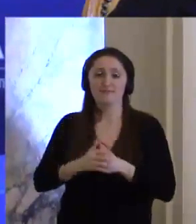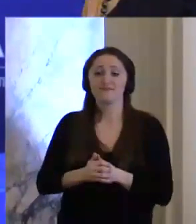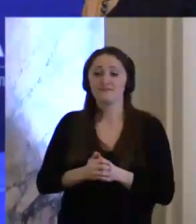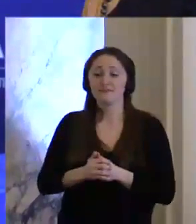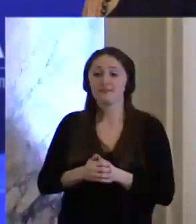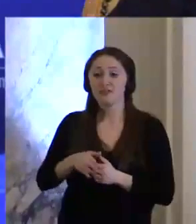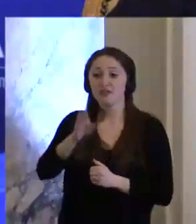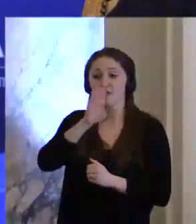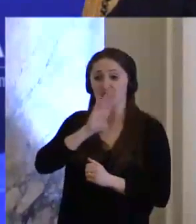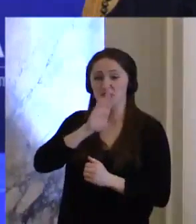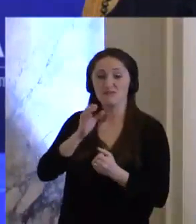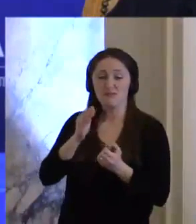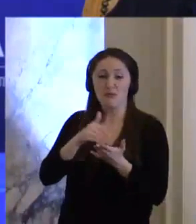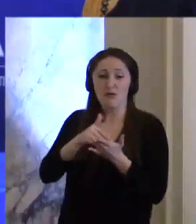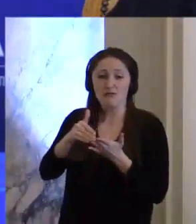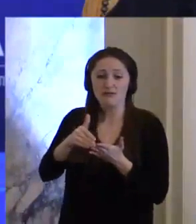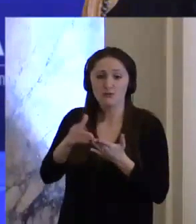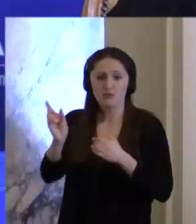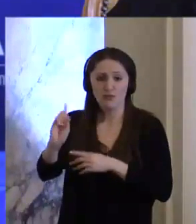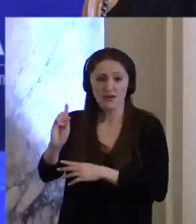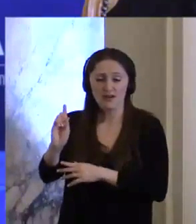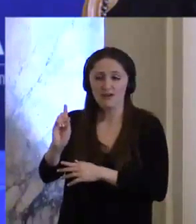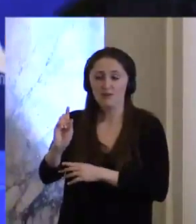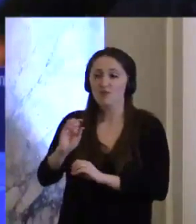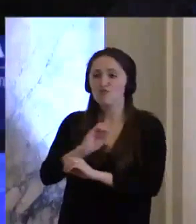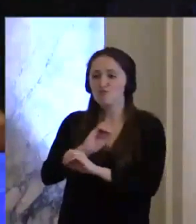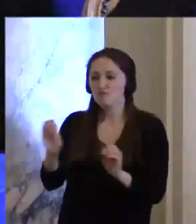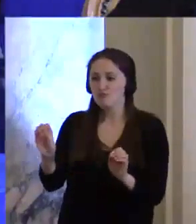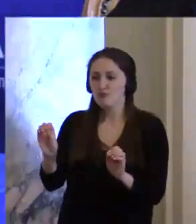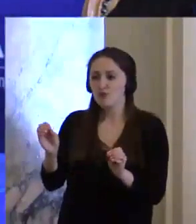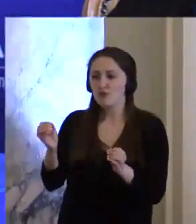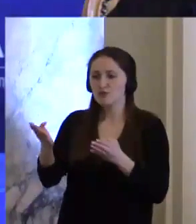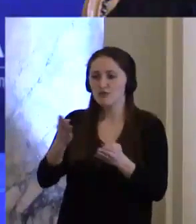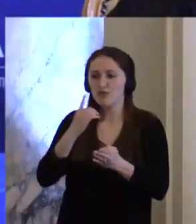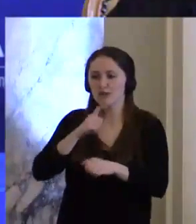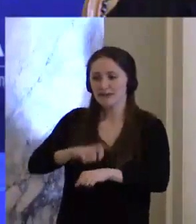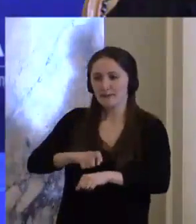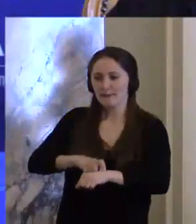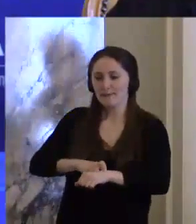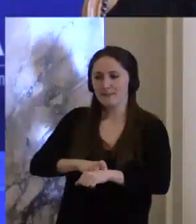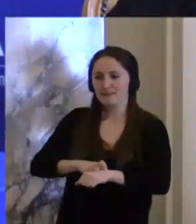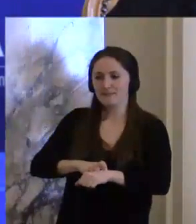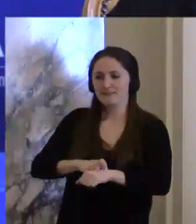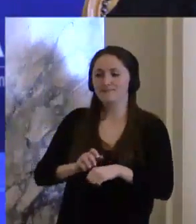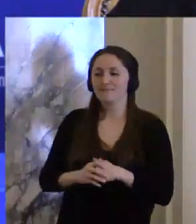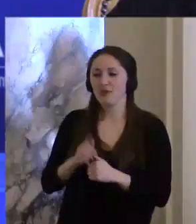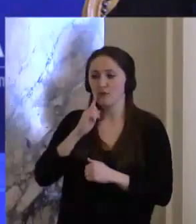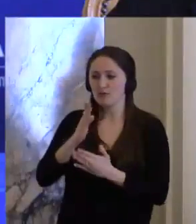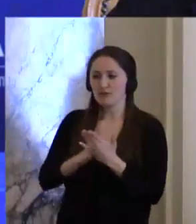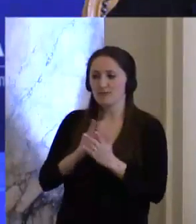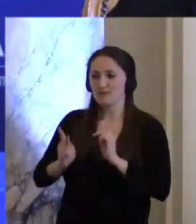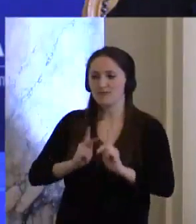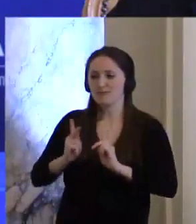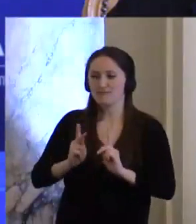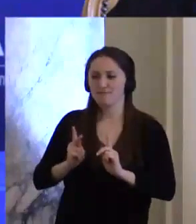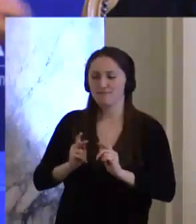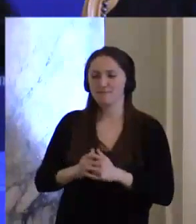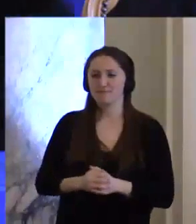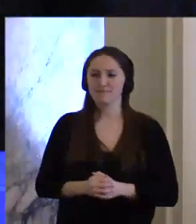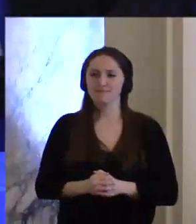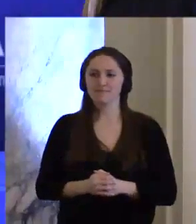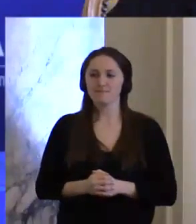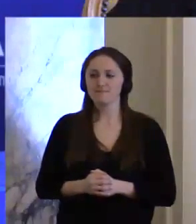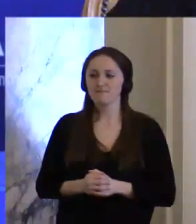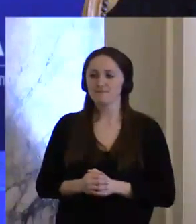que obliga a ciertas personas a verse necesitados, a verse en necesidad de buscar otras